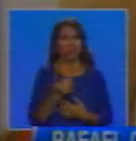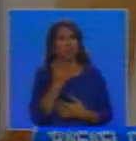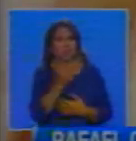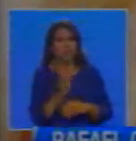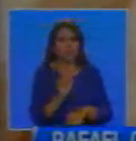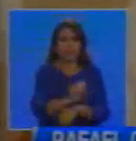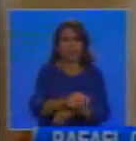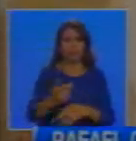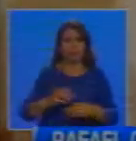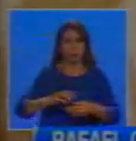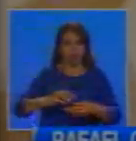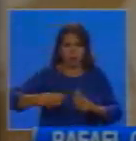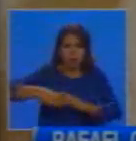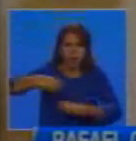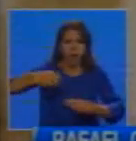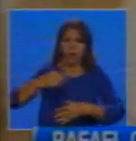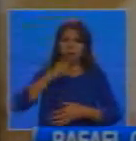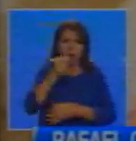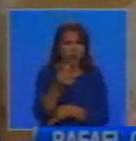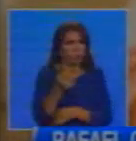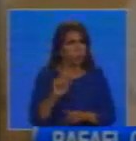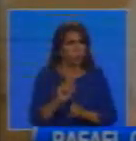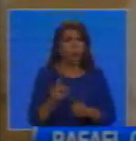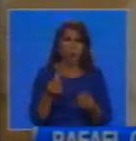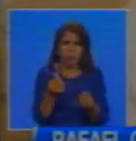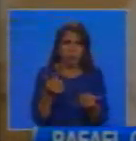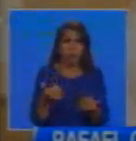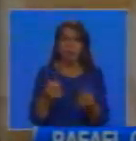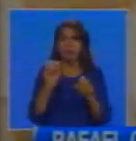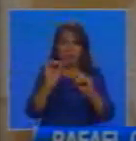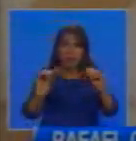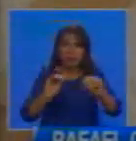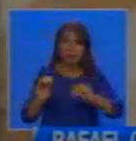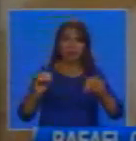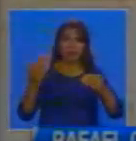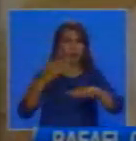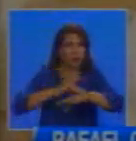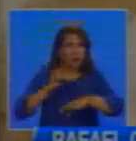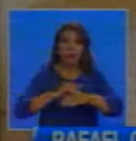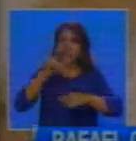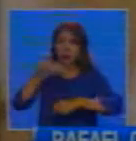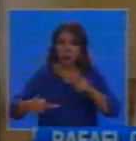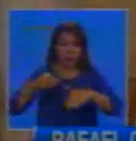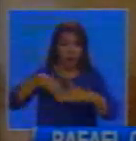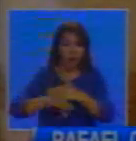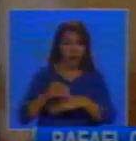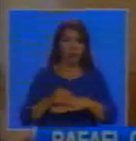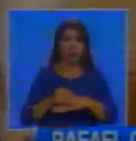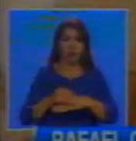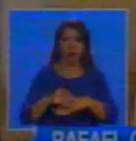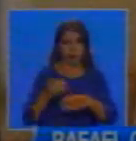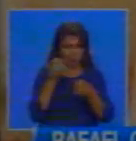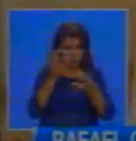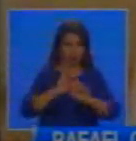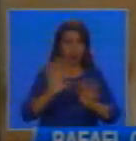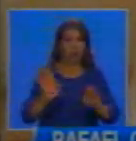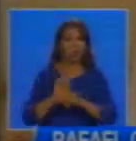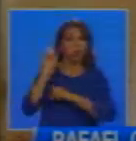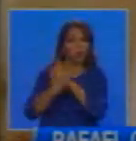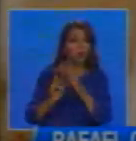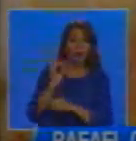claro. No es falta de dinero, que sepan, por favor, que tengan claros guayaquileños, los médicos, los pacientes. El año pasado utilizaron